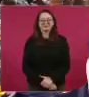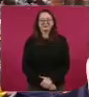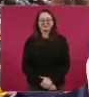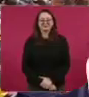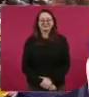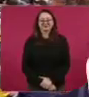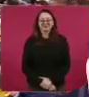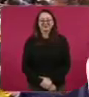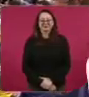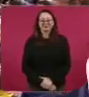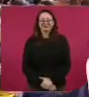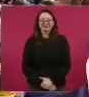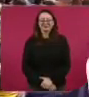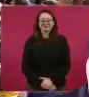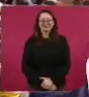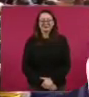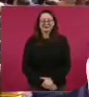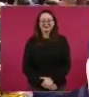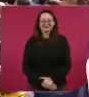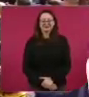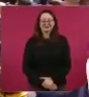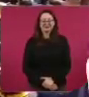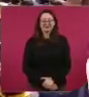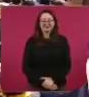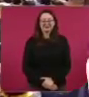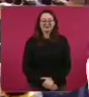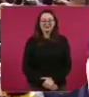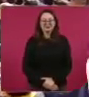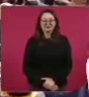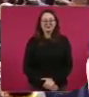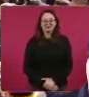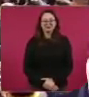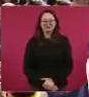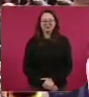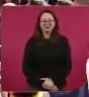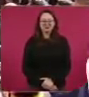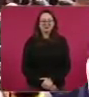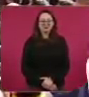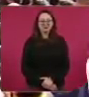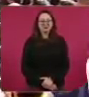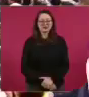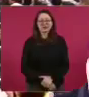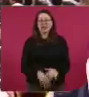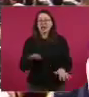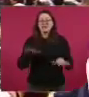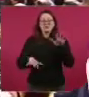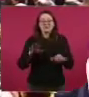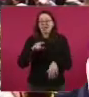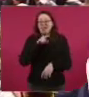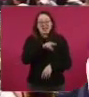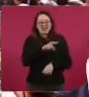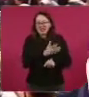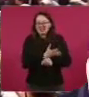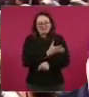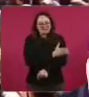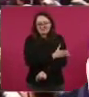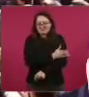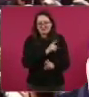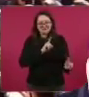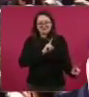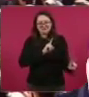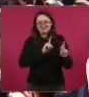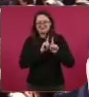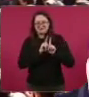Porque saben que me cuesta trabajo, no me acompaña a los actos. Porque estoy